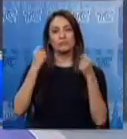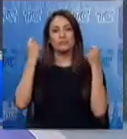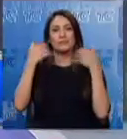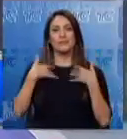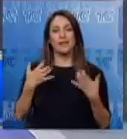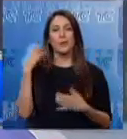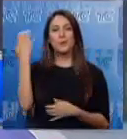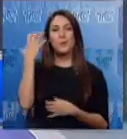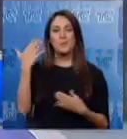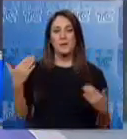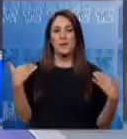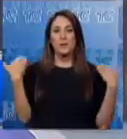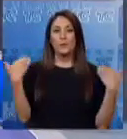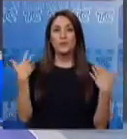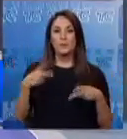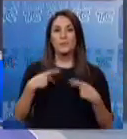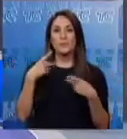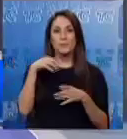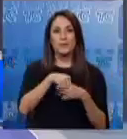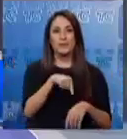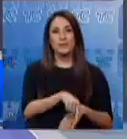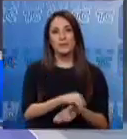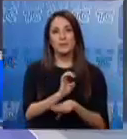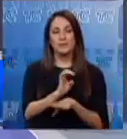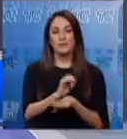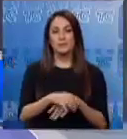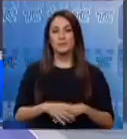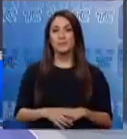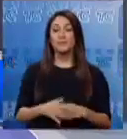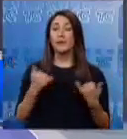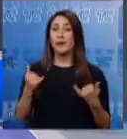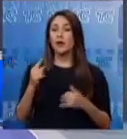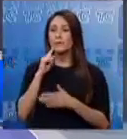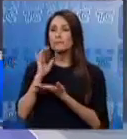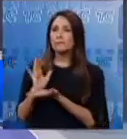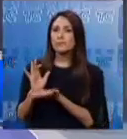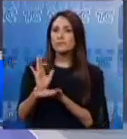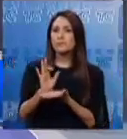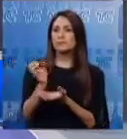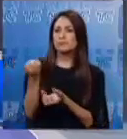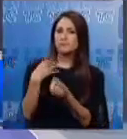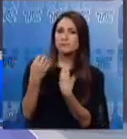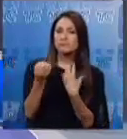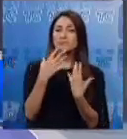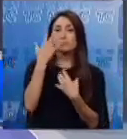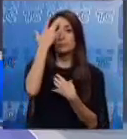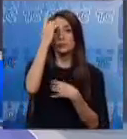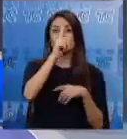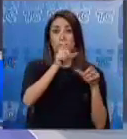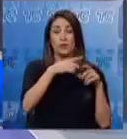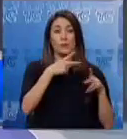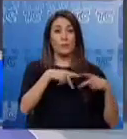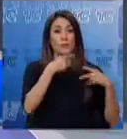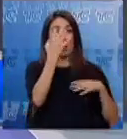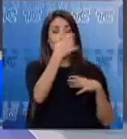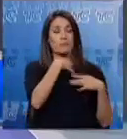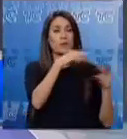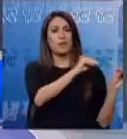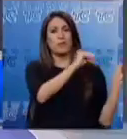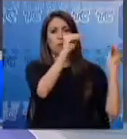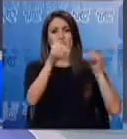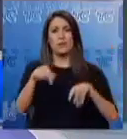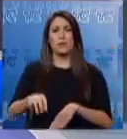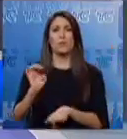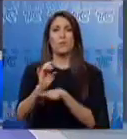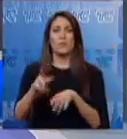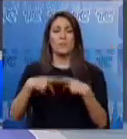ciudadanos colombianos que residen en el Ecuador. El noticiero recogió los testimonios de personas desplazadas por la guerra en el vecino país del norte.